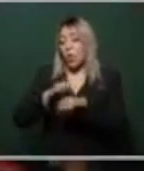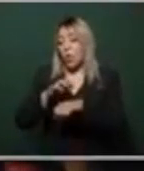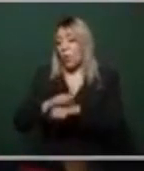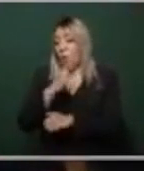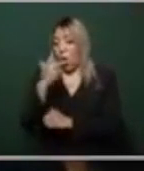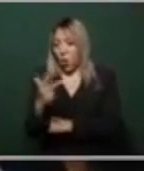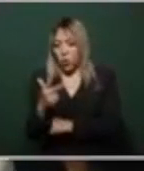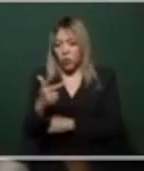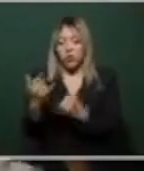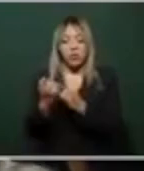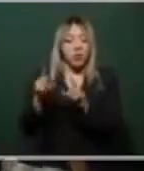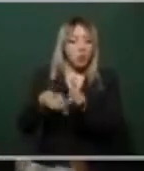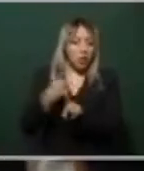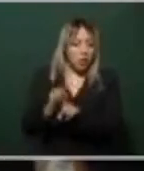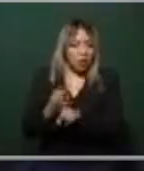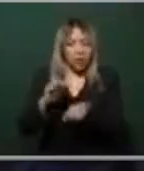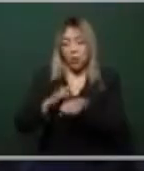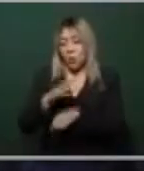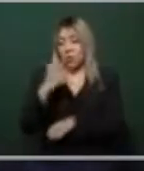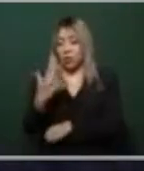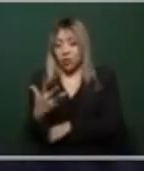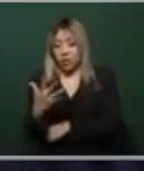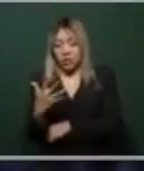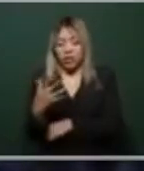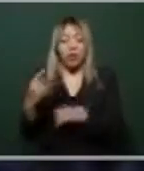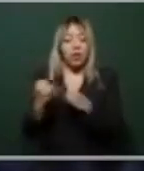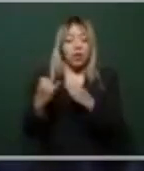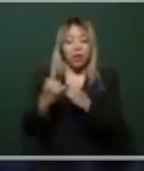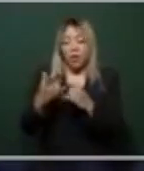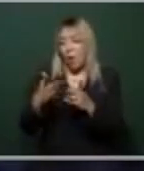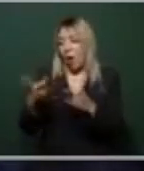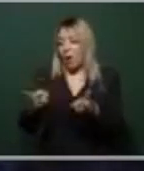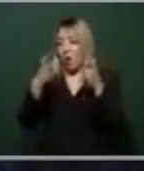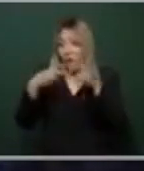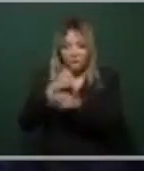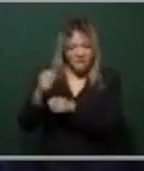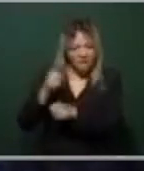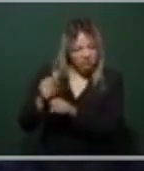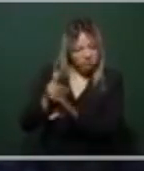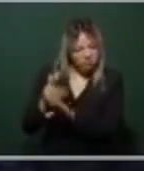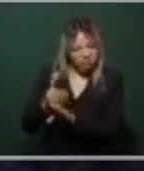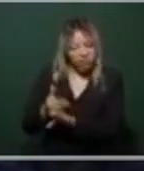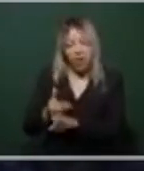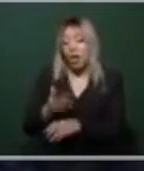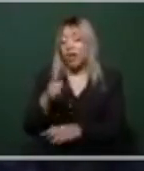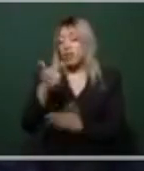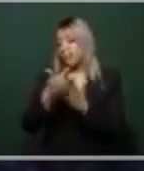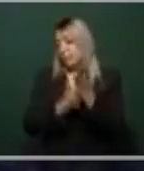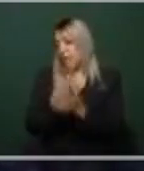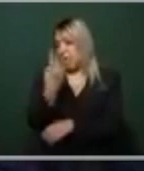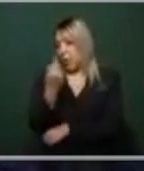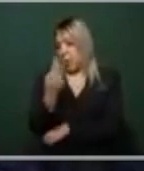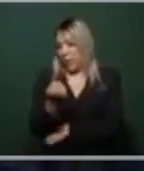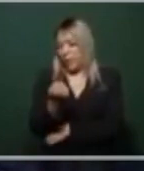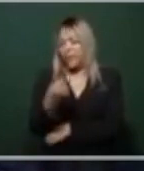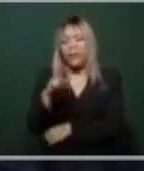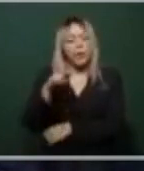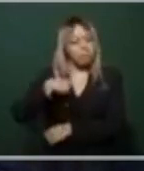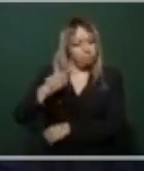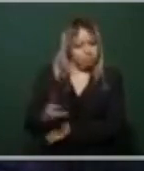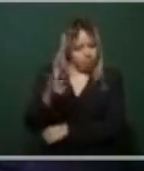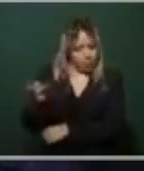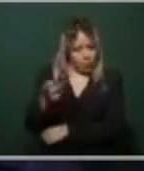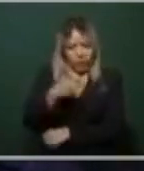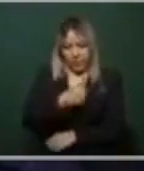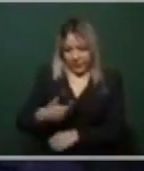8, violación, estamos en el número 5 y robo con violencia en el lugar pues 9. Mi pregunta, señor presidente,